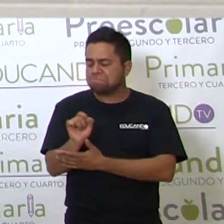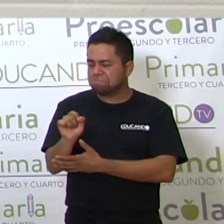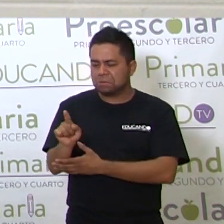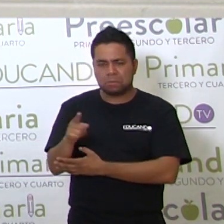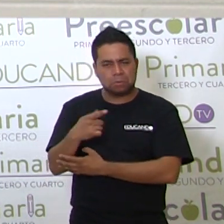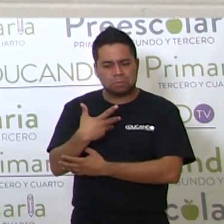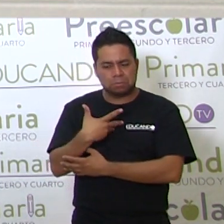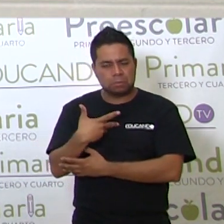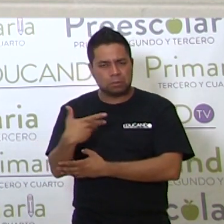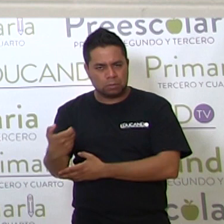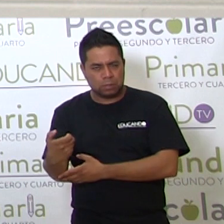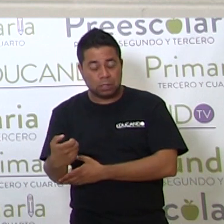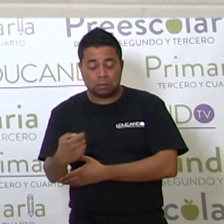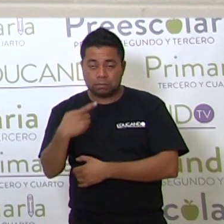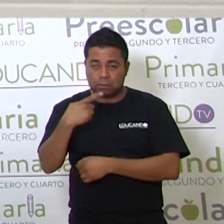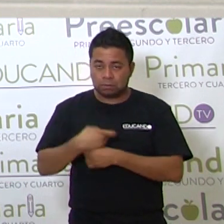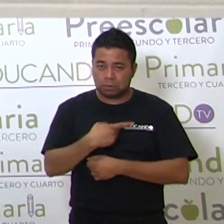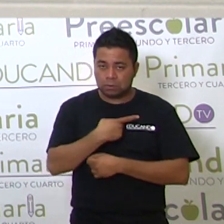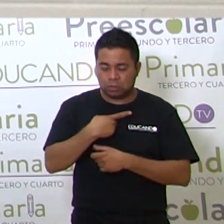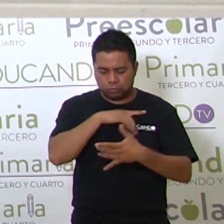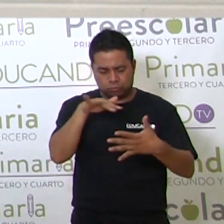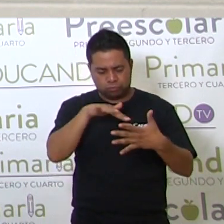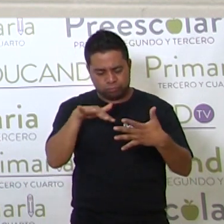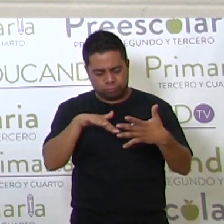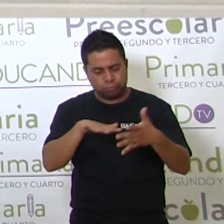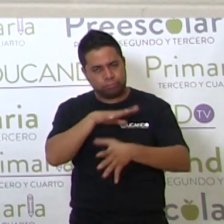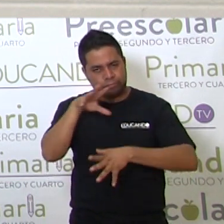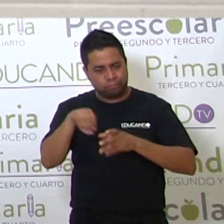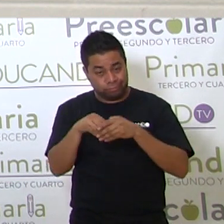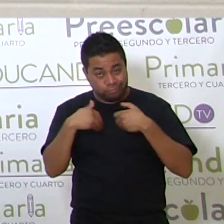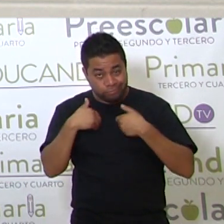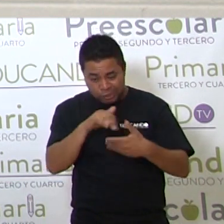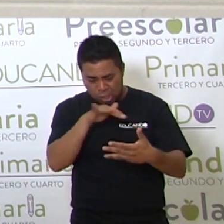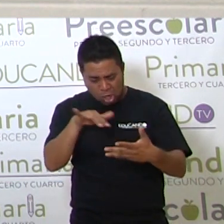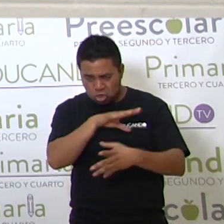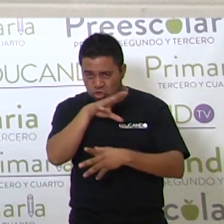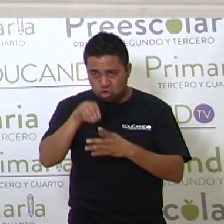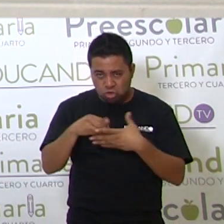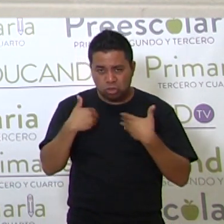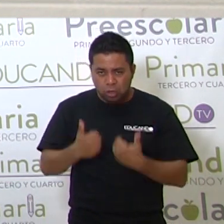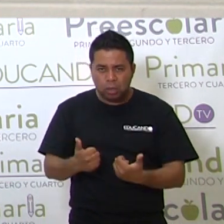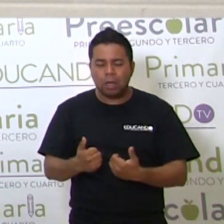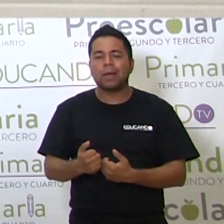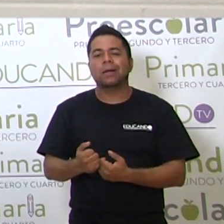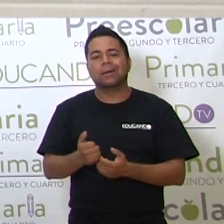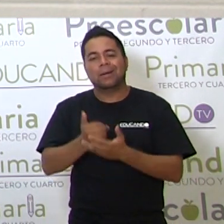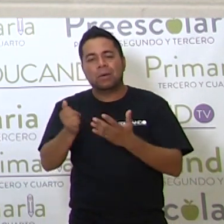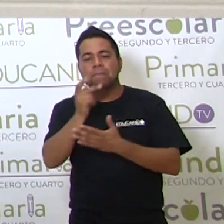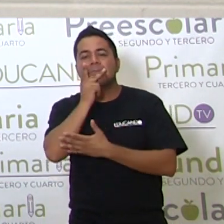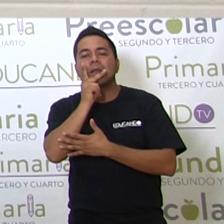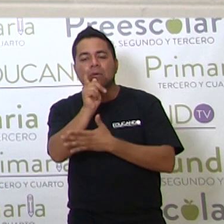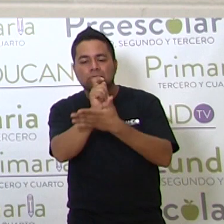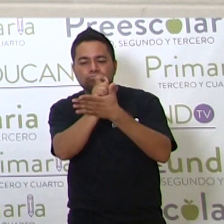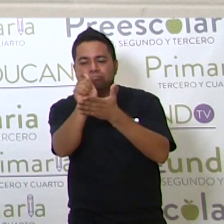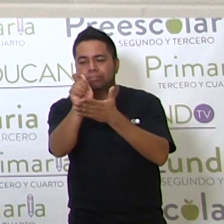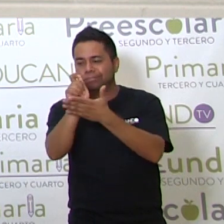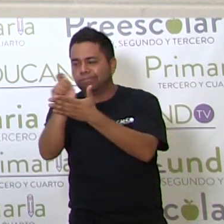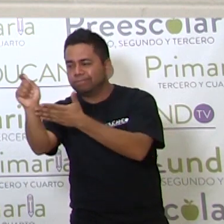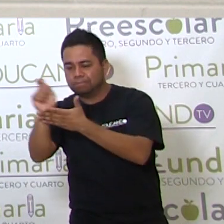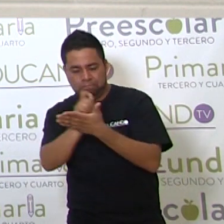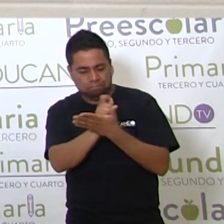que yo. Primero tienen que entender todo el texto. Después tienen que subrayar las palabras